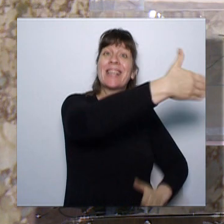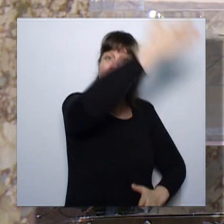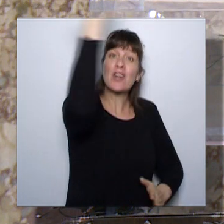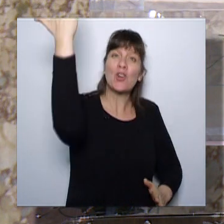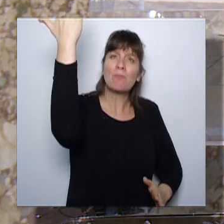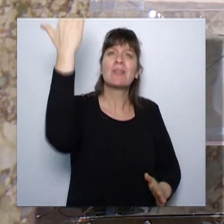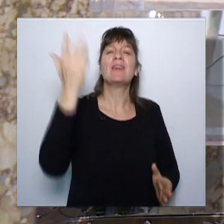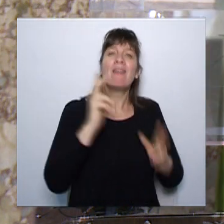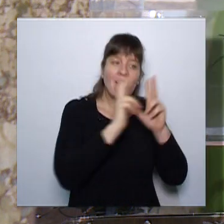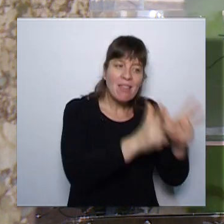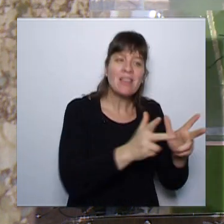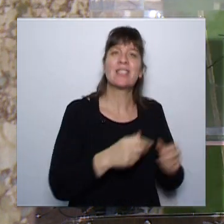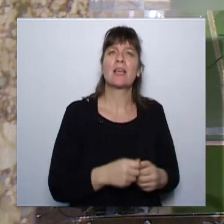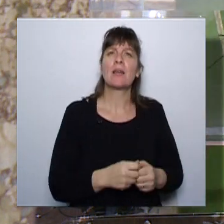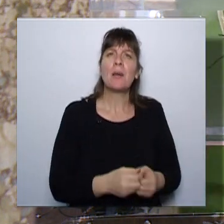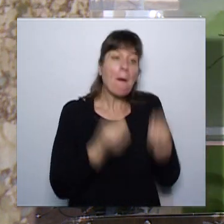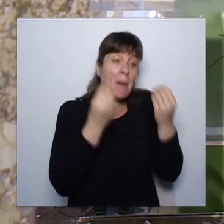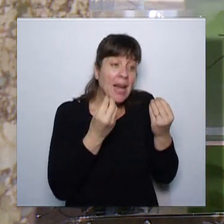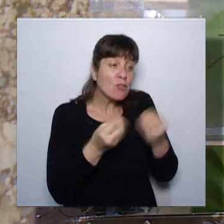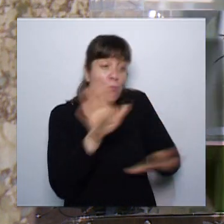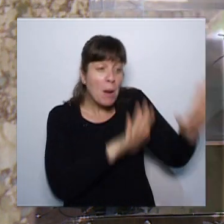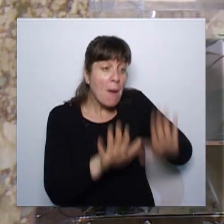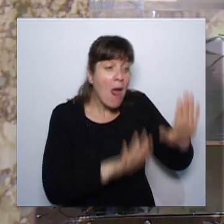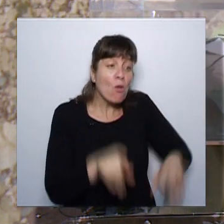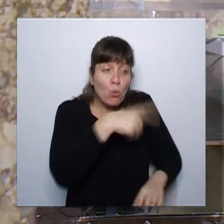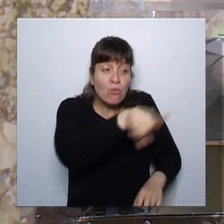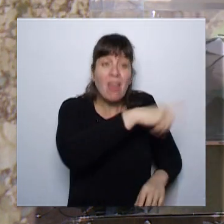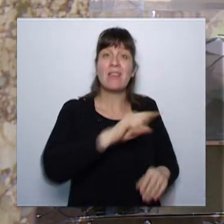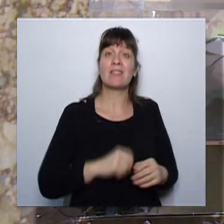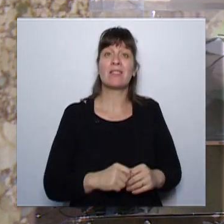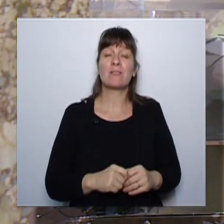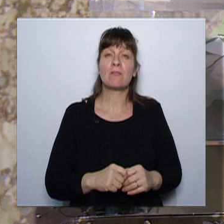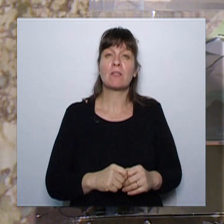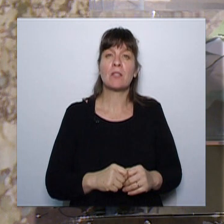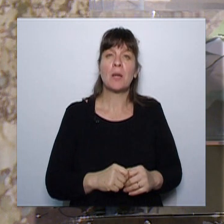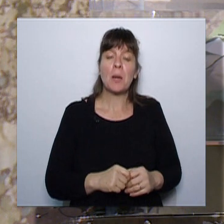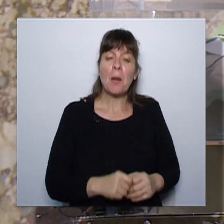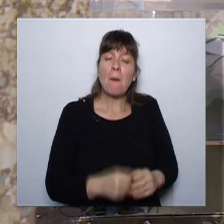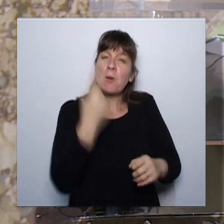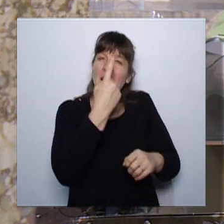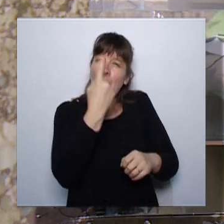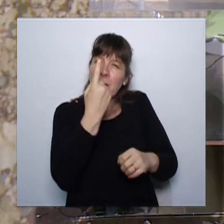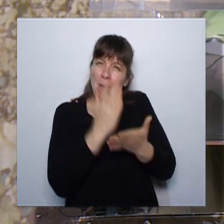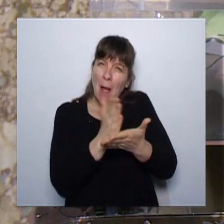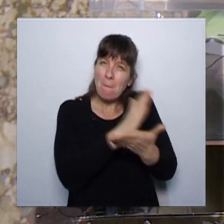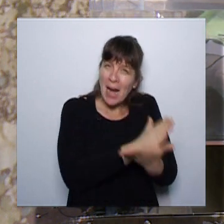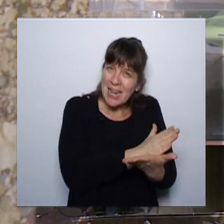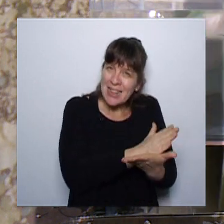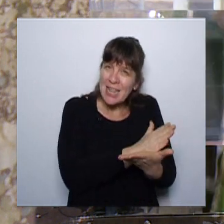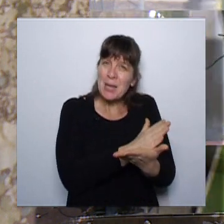estaban ahí les dice para esto fueron preparados porque la primera parte